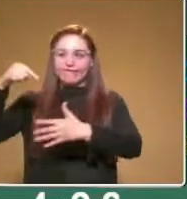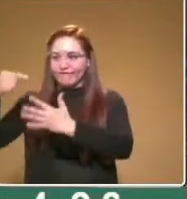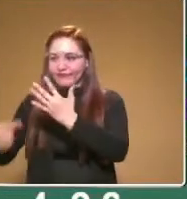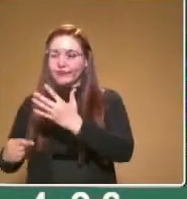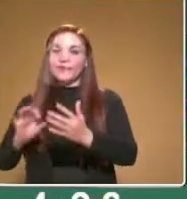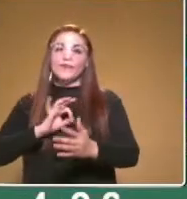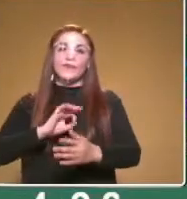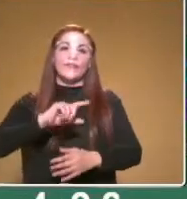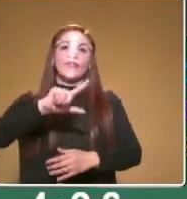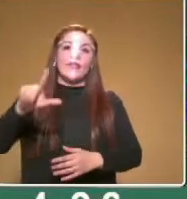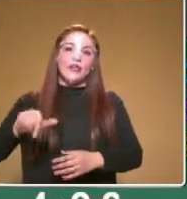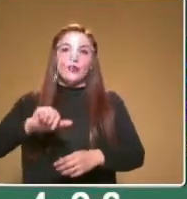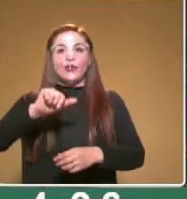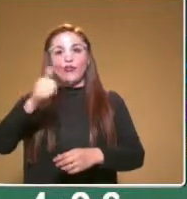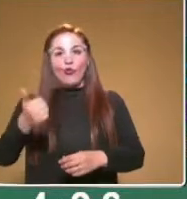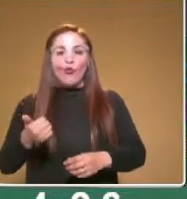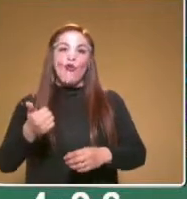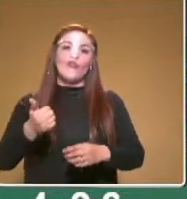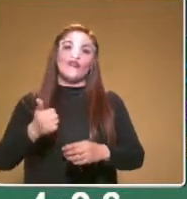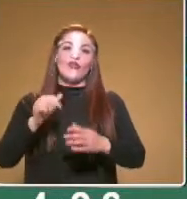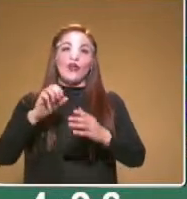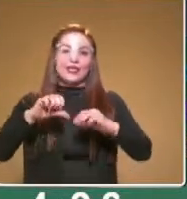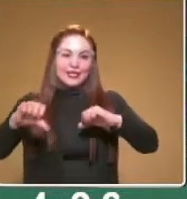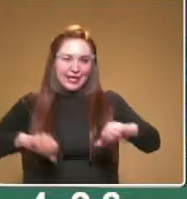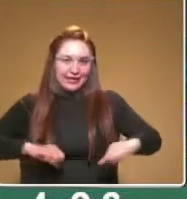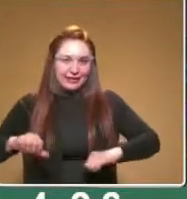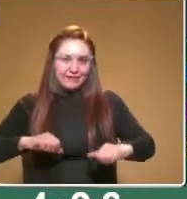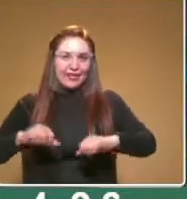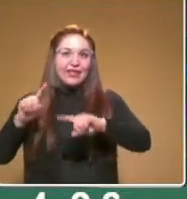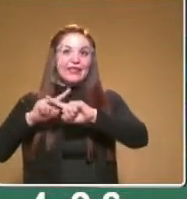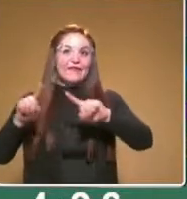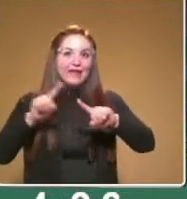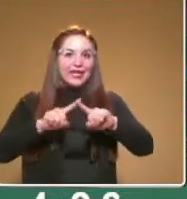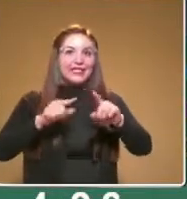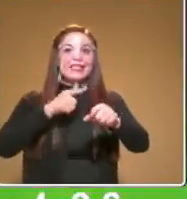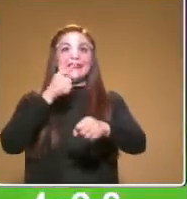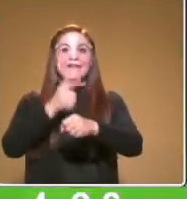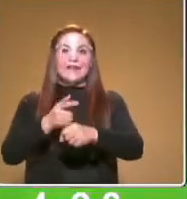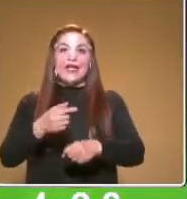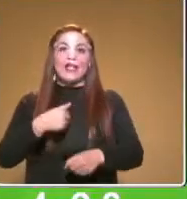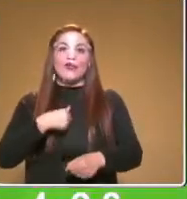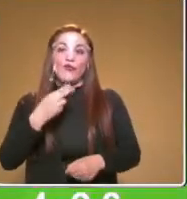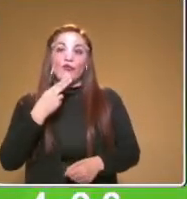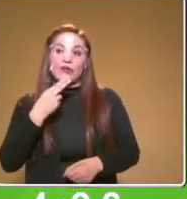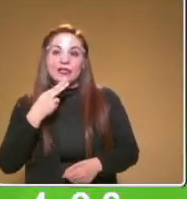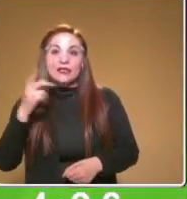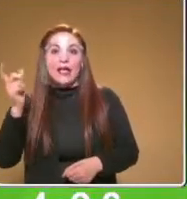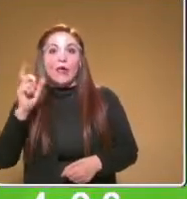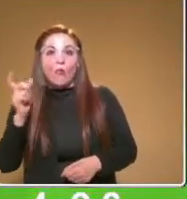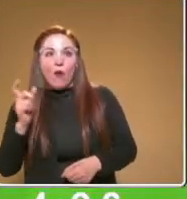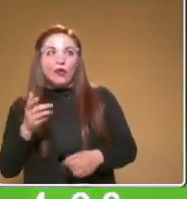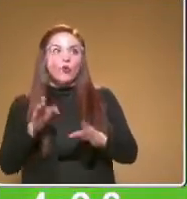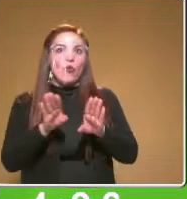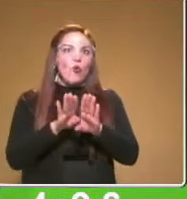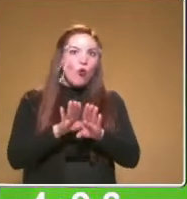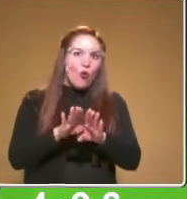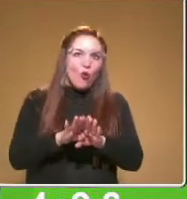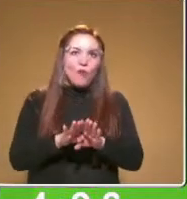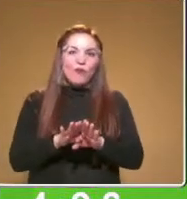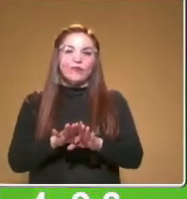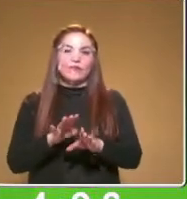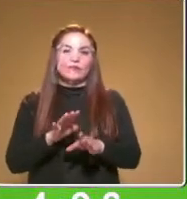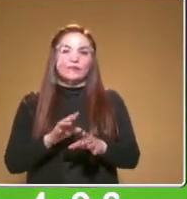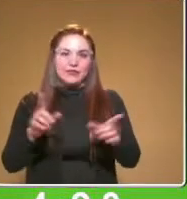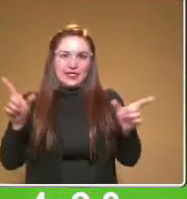cuadros sinópticos y sobre todo identificar cuándo es que te sirve uno o cuándo es cuando te sirve el otro. Okay. Por ejemplo, maestra, de manera